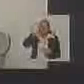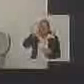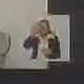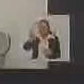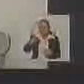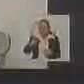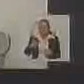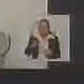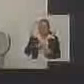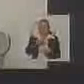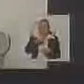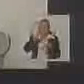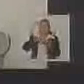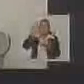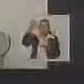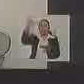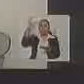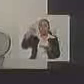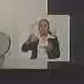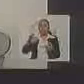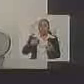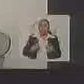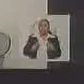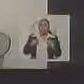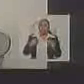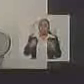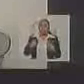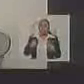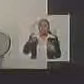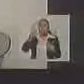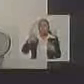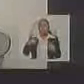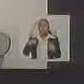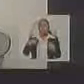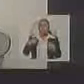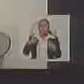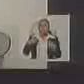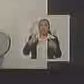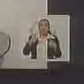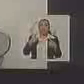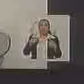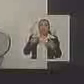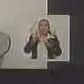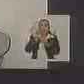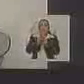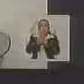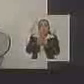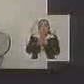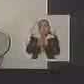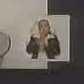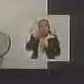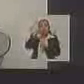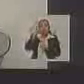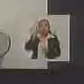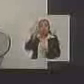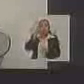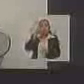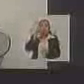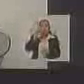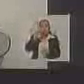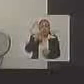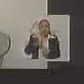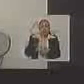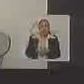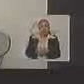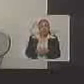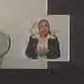a ellas existimos. Yo voy a defender tus derechos ante cualquier instancia. No voy a descansar hasta llegar